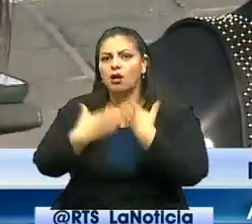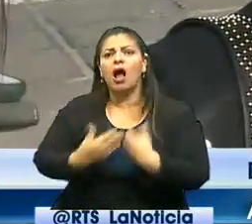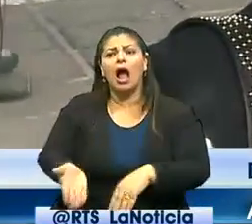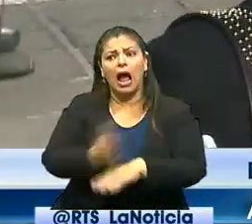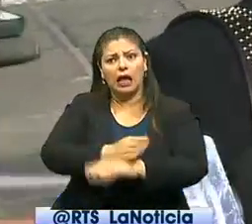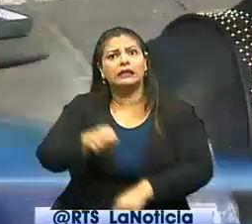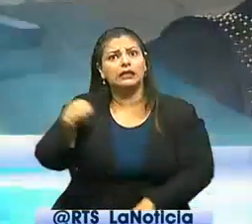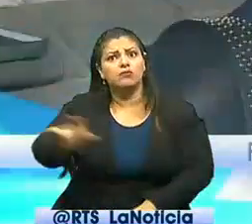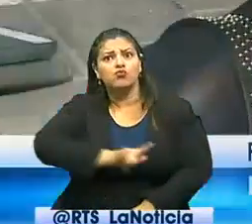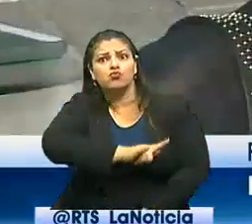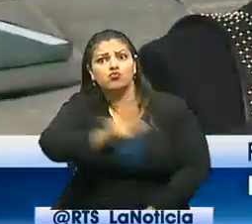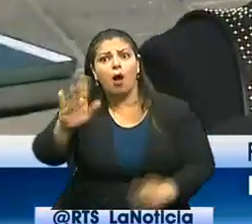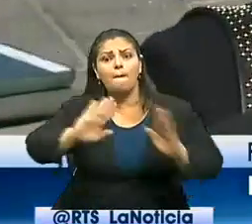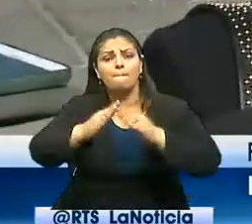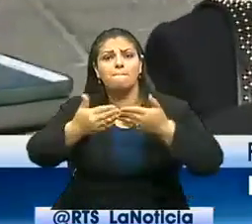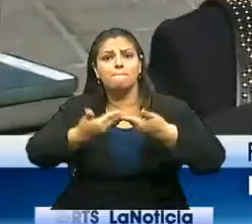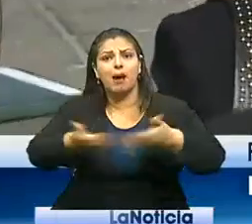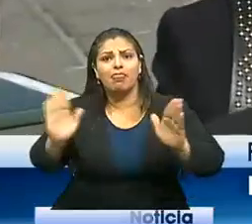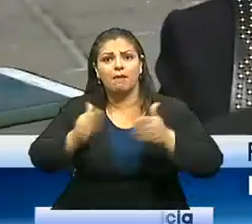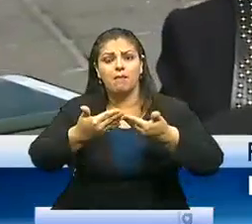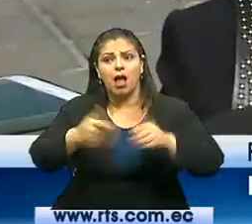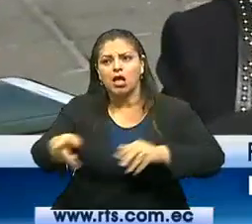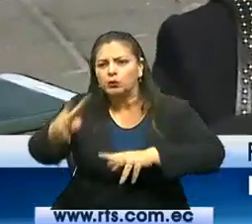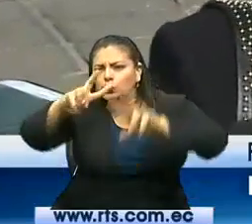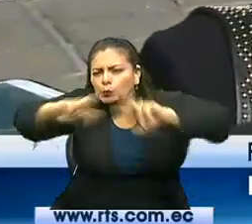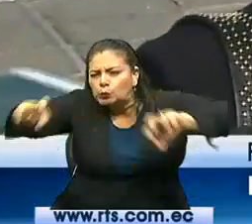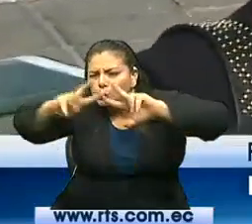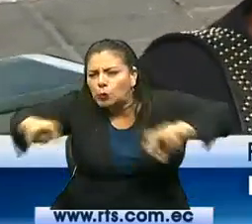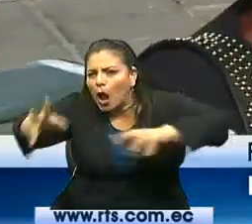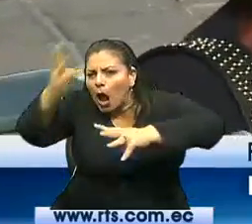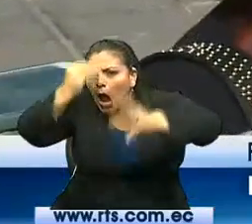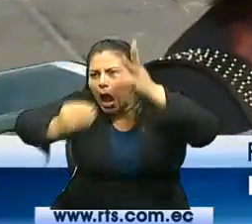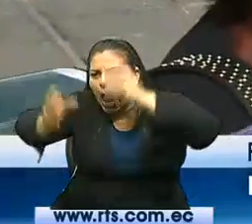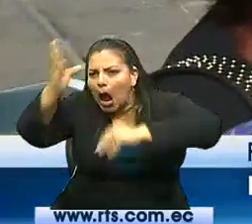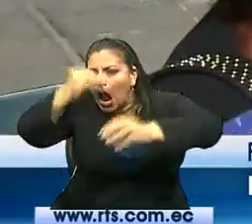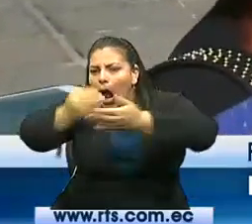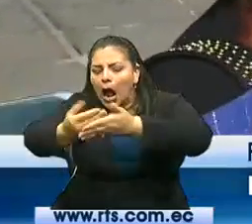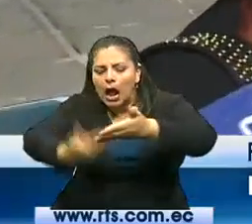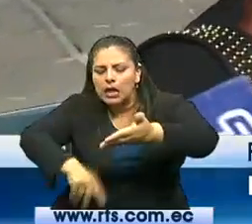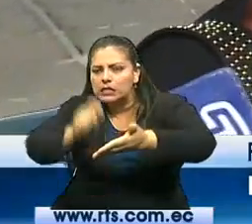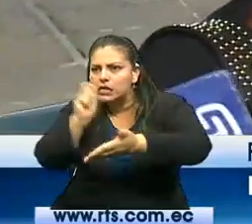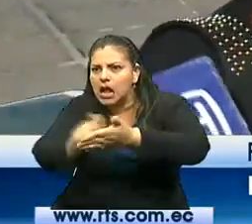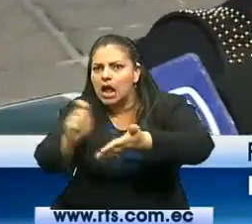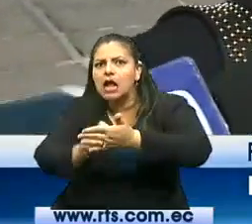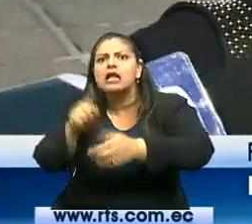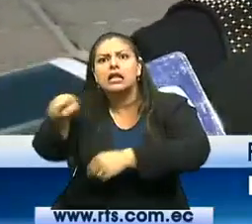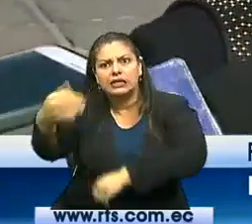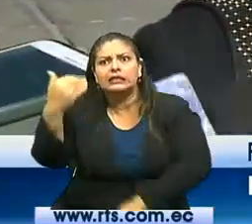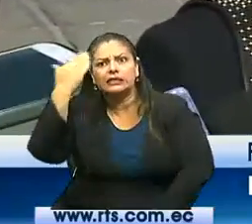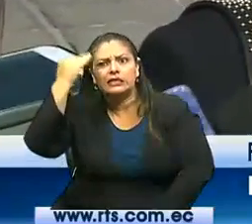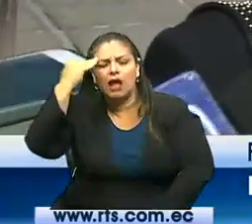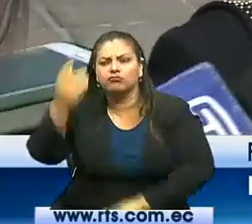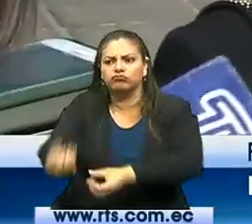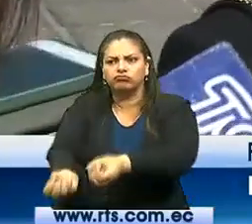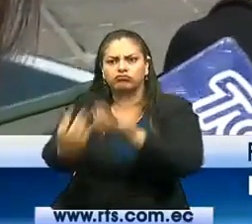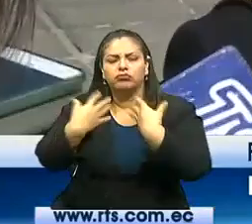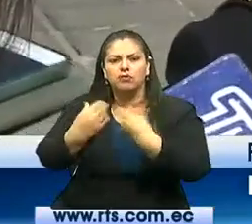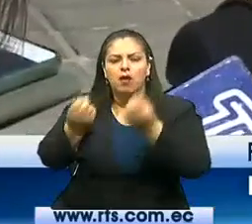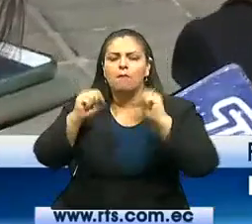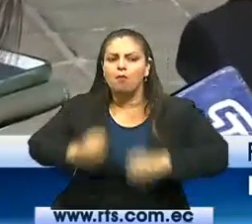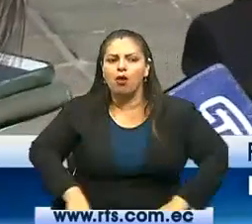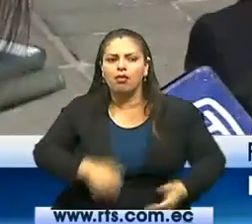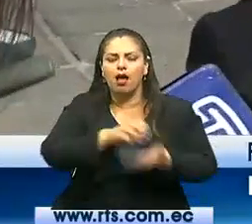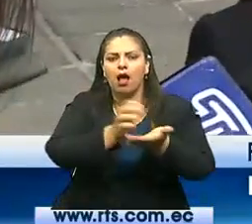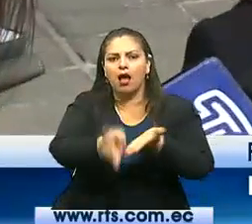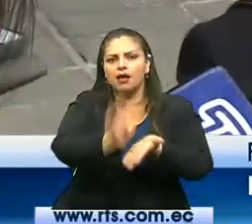información, inclusive así fuera de carácter reservado, que nos pueda facilitar para que la Asamblea fortalezca desde su